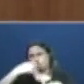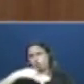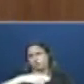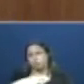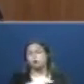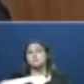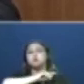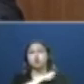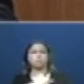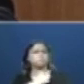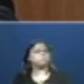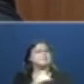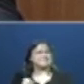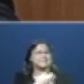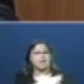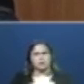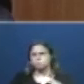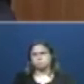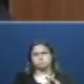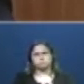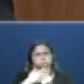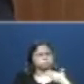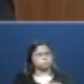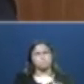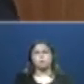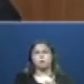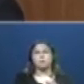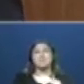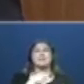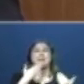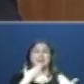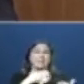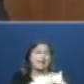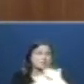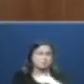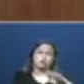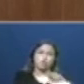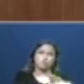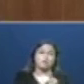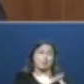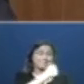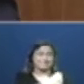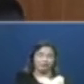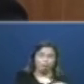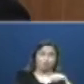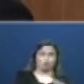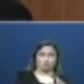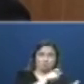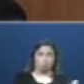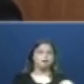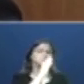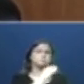posición siempre ha sido favorable a su actividad y a través de ella sobre todo al mantenimiento de sus puestos de trabajo directos e